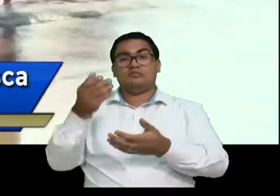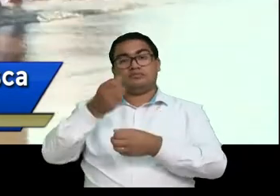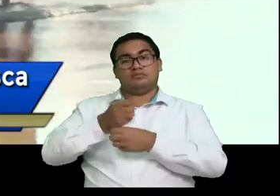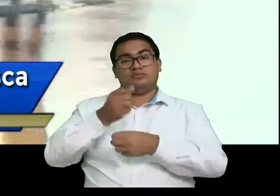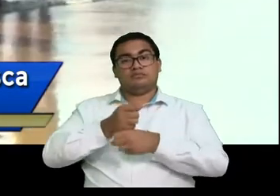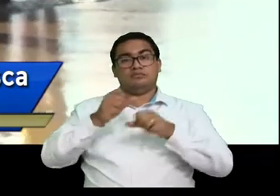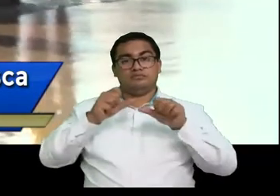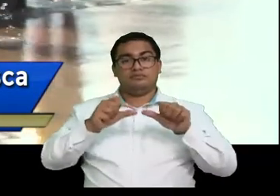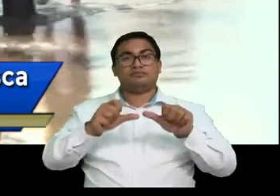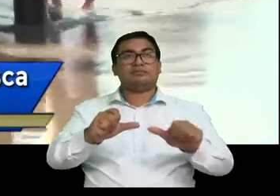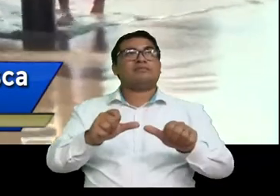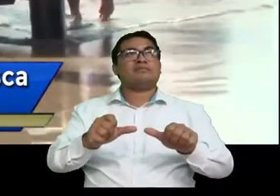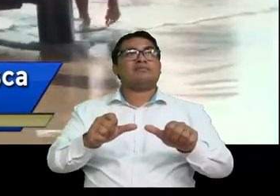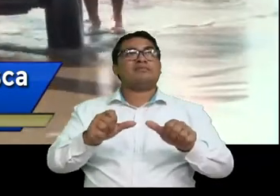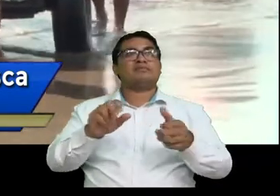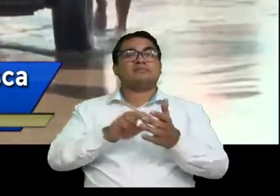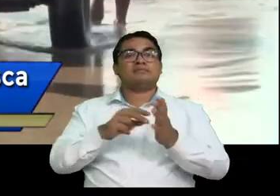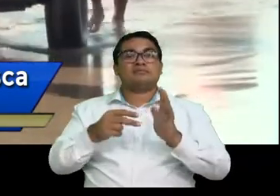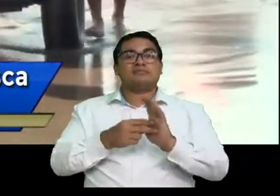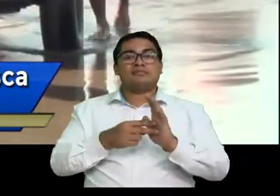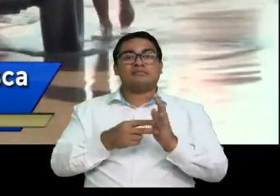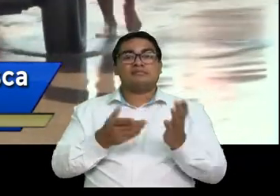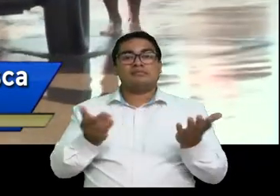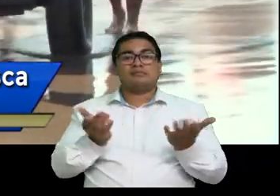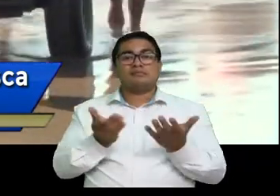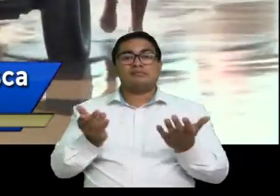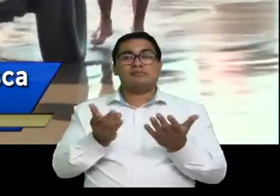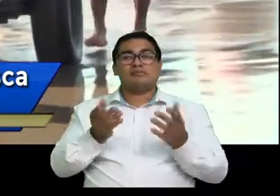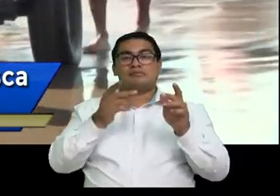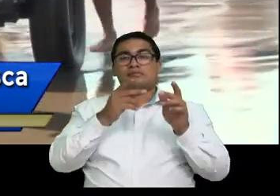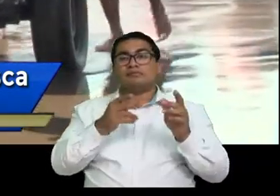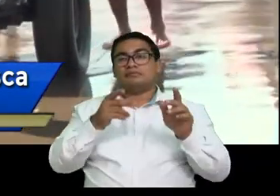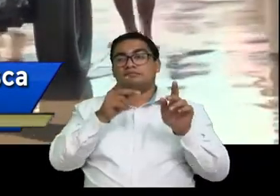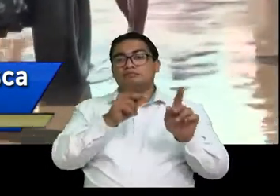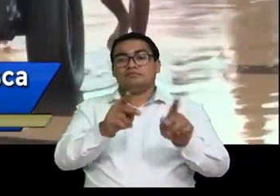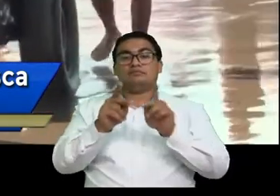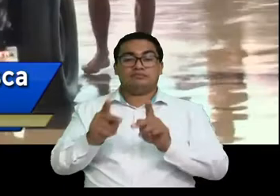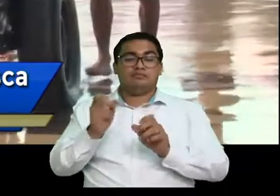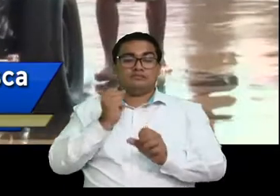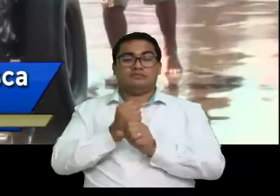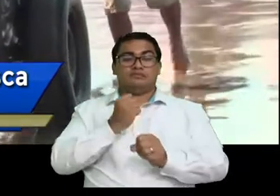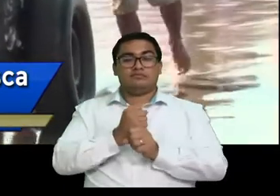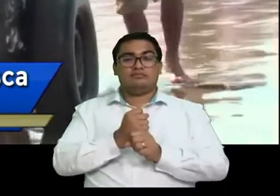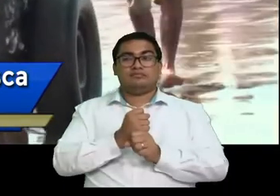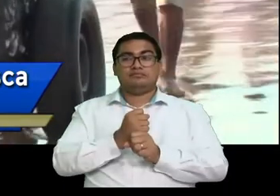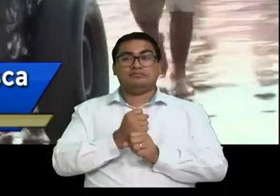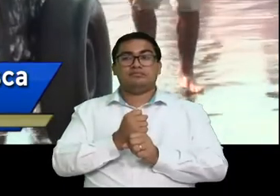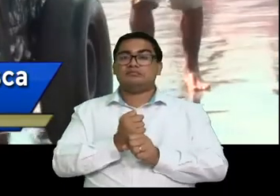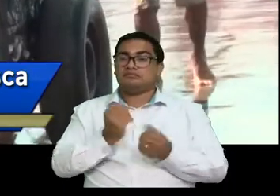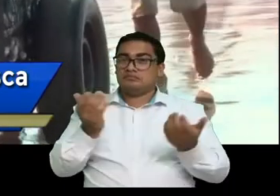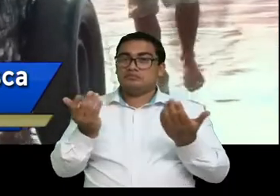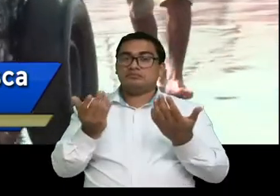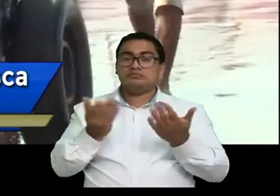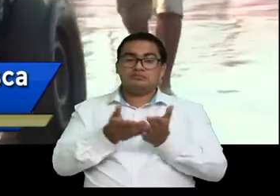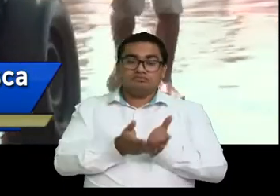trabajo. Esto hace que el productor, el pequeño productor, se sienta estimulado.